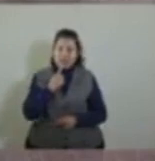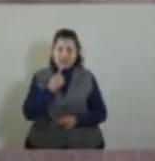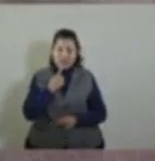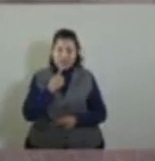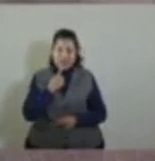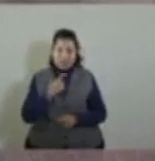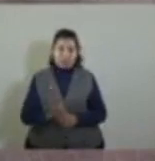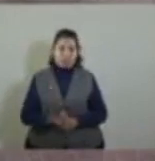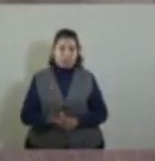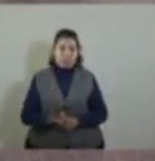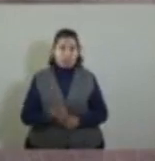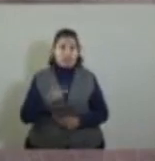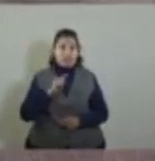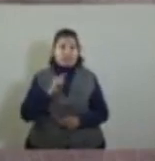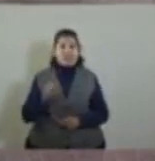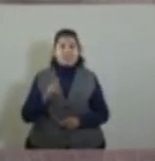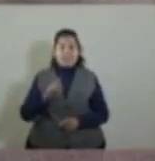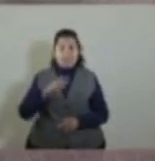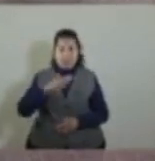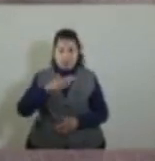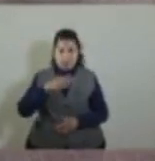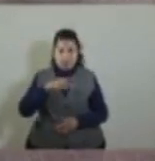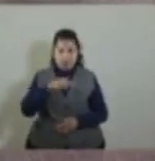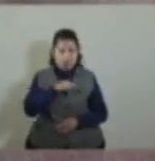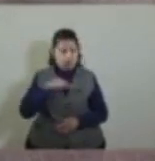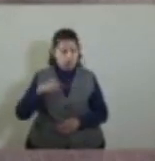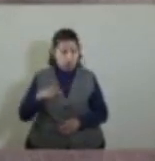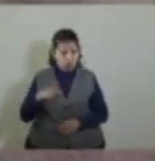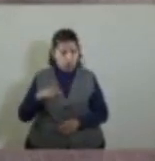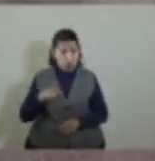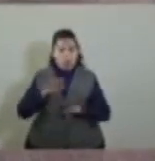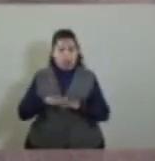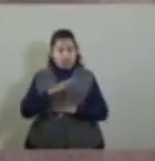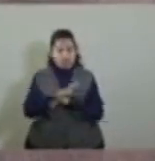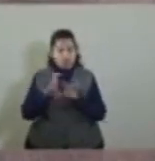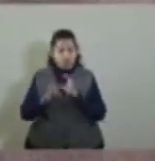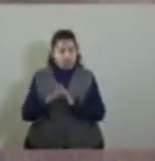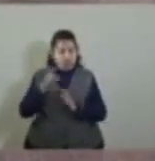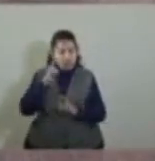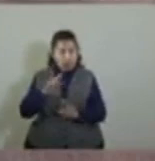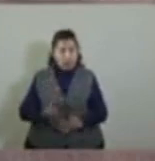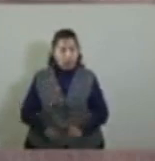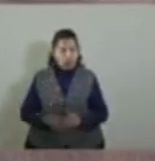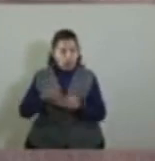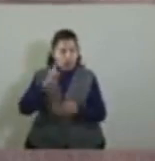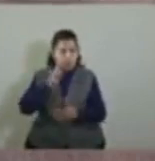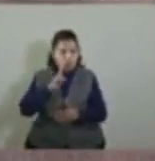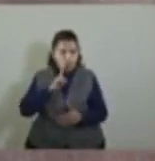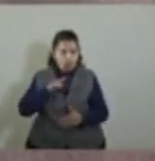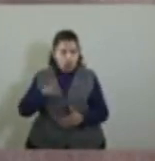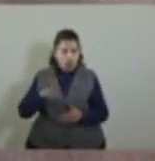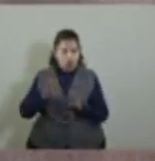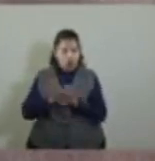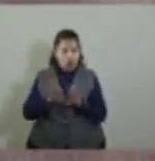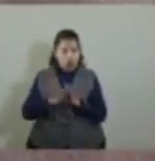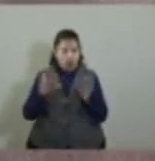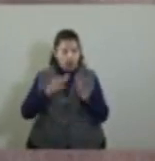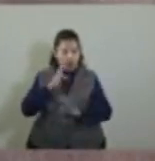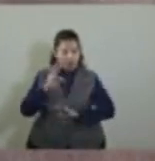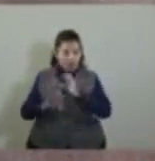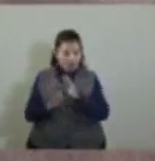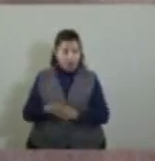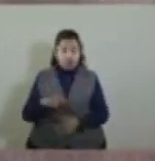Obrador, nuestro presidente de la República. Como lo prometí, como lo ofrecí en